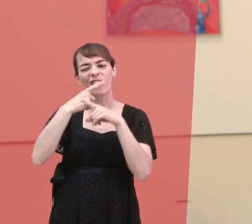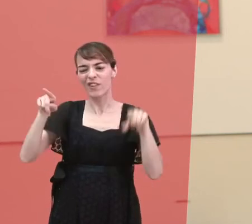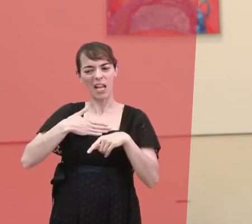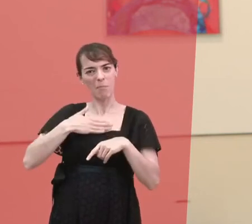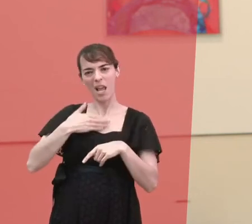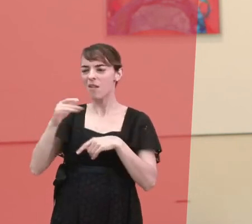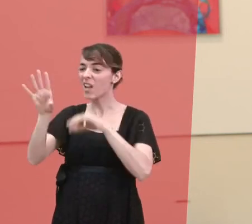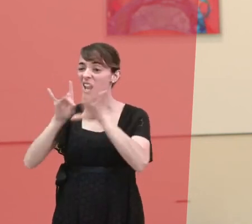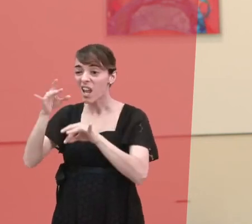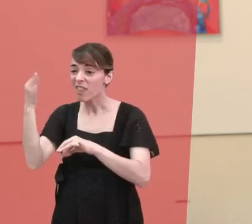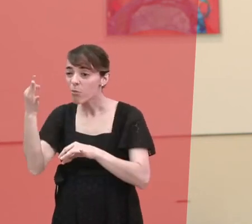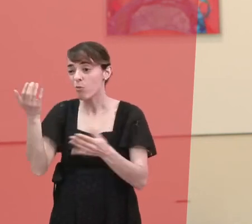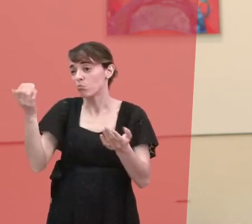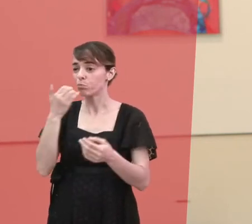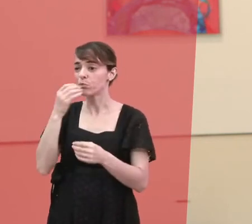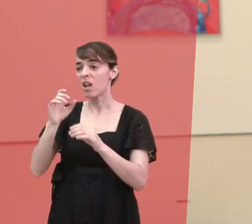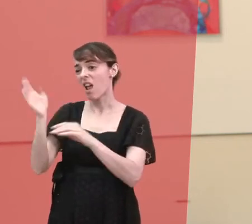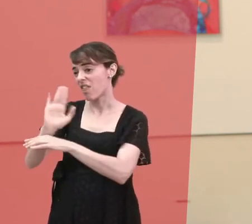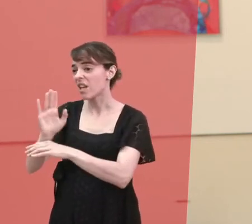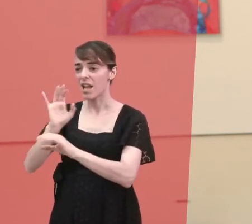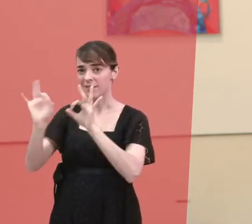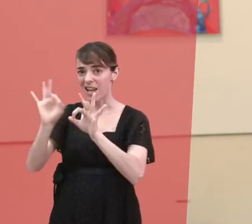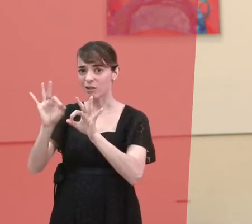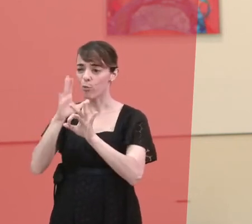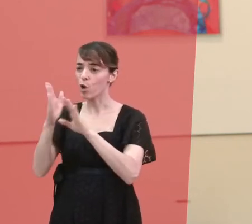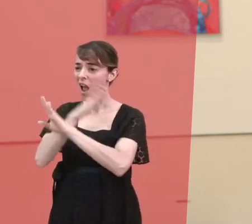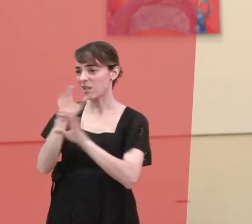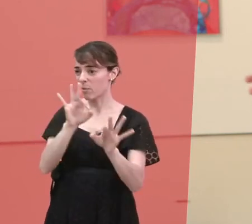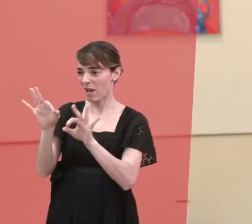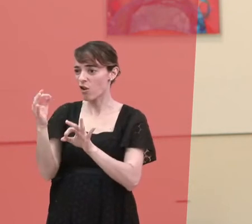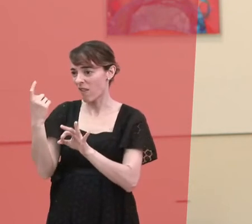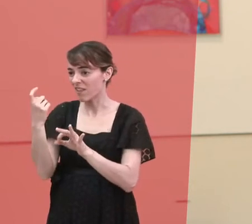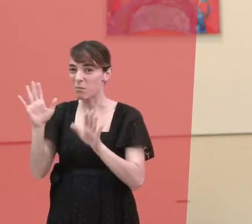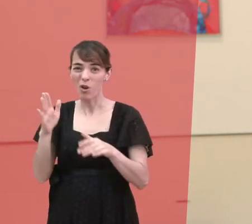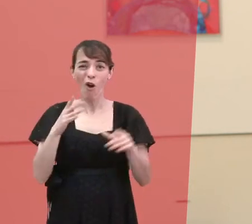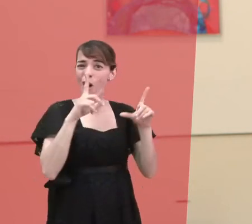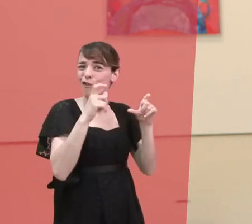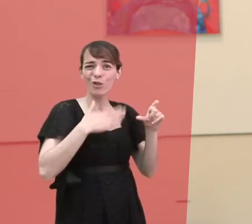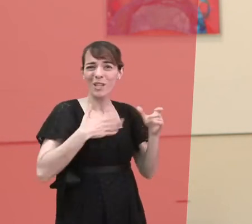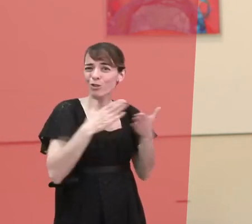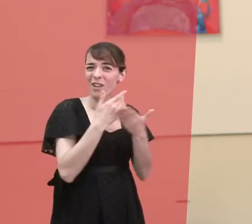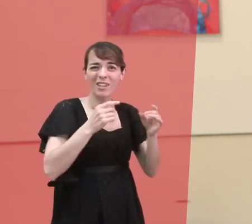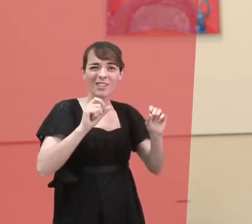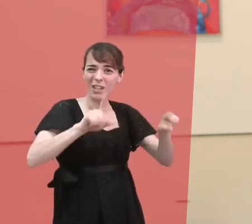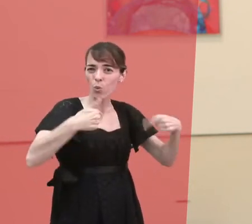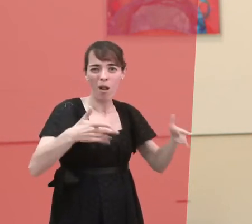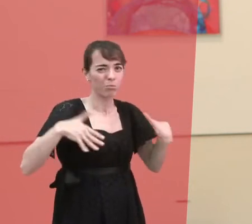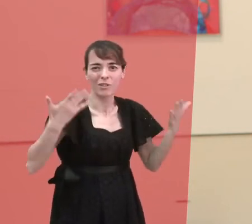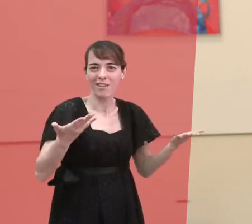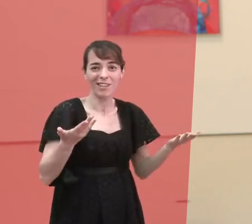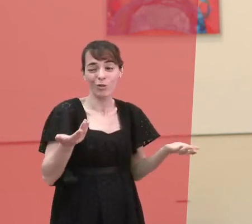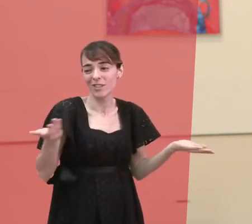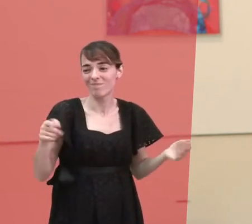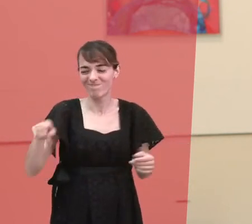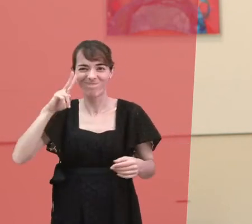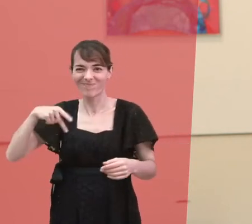fotografía distinta a la mía, pues me dedicaría al cine o al teatro, si yo tuviera que prepararla. Pero como la mía, mis fotos son todas